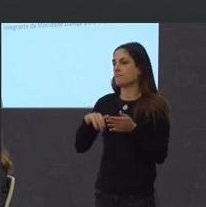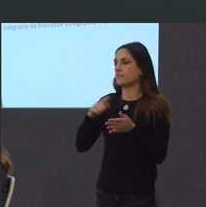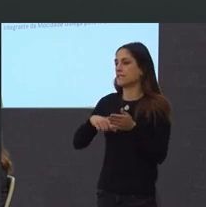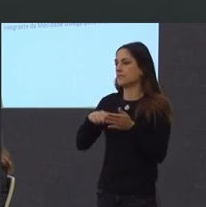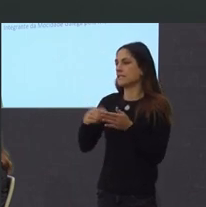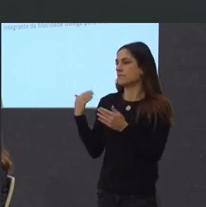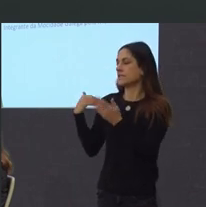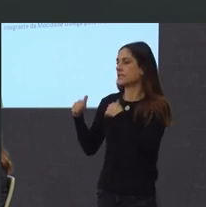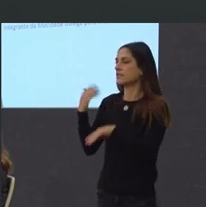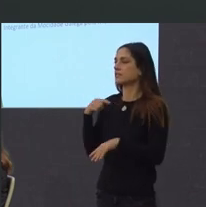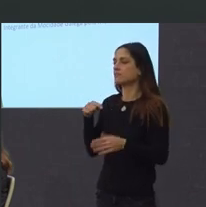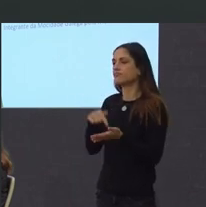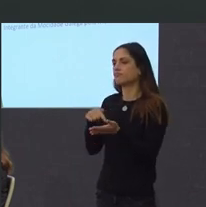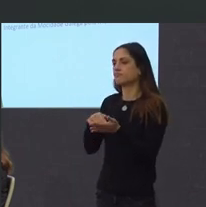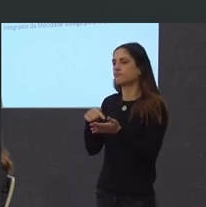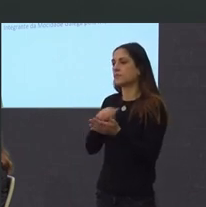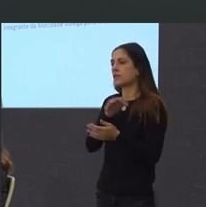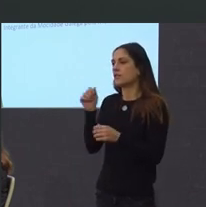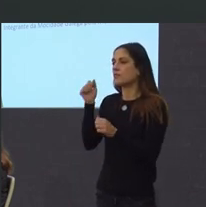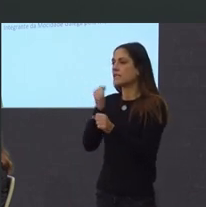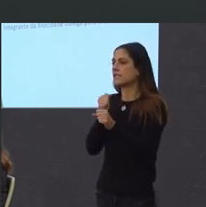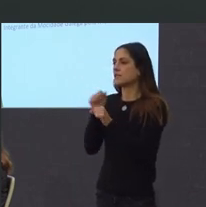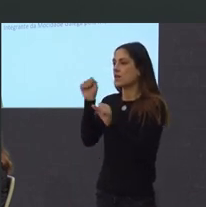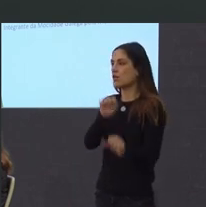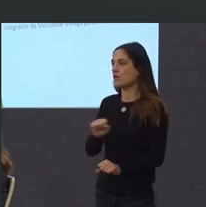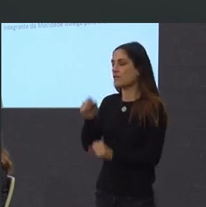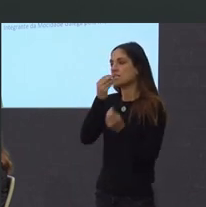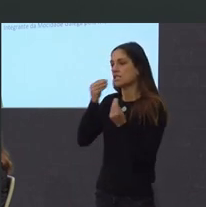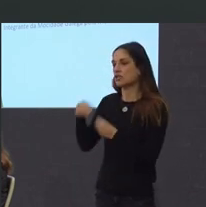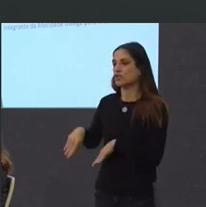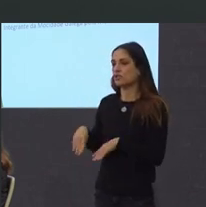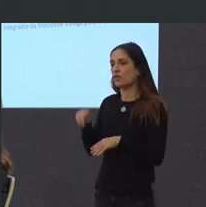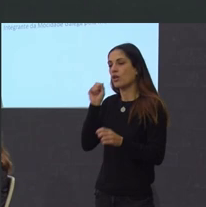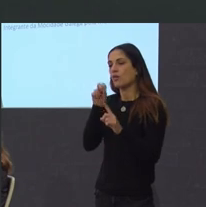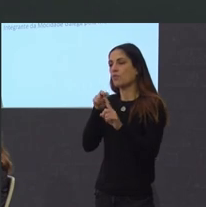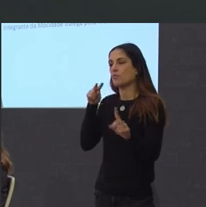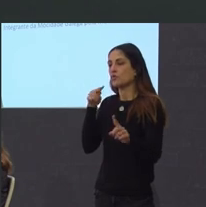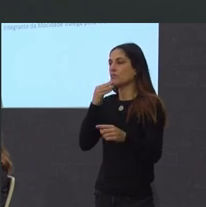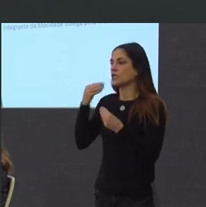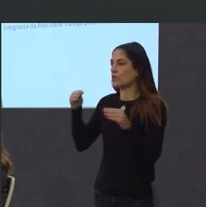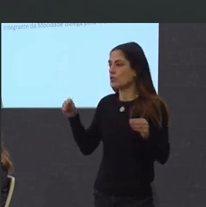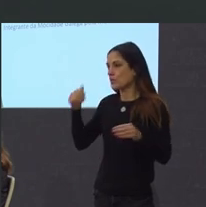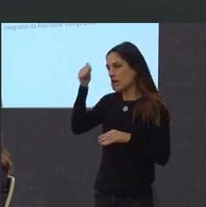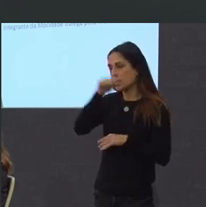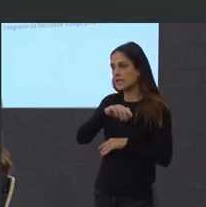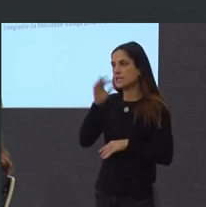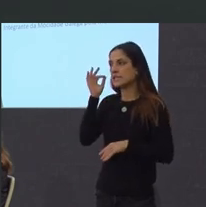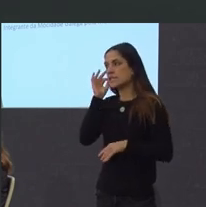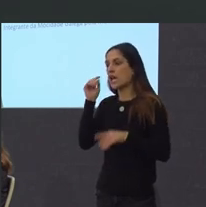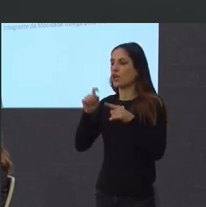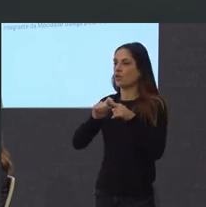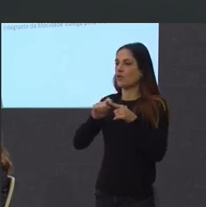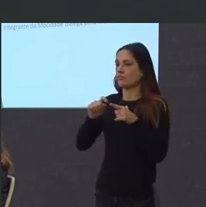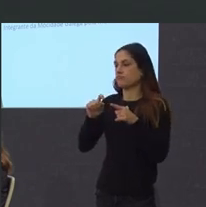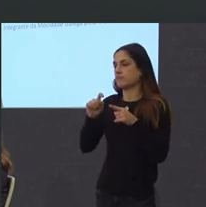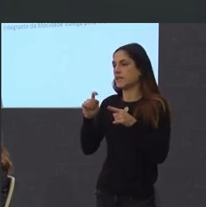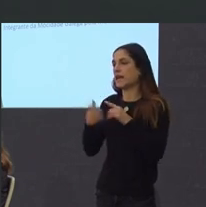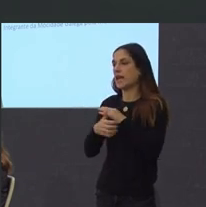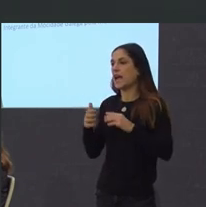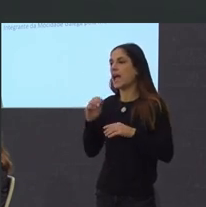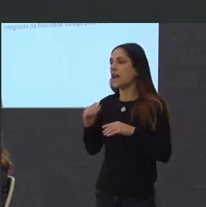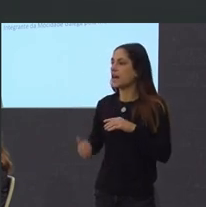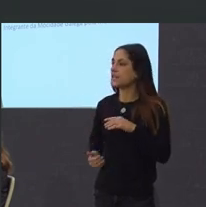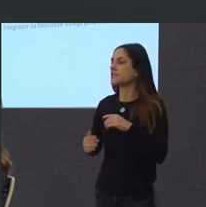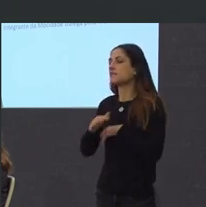e traballando na defensa da memoria histórica dende unha perspectiva xuvenil, de xénero, de clase e dentro do